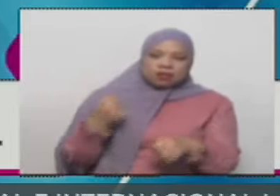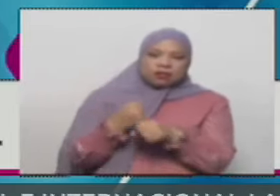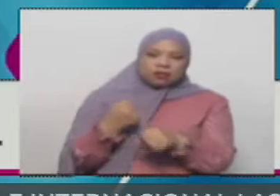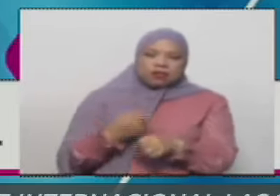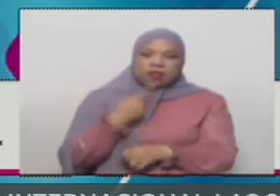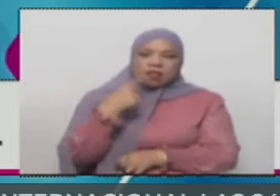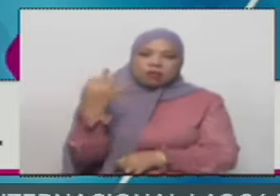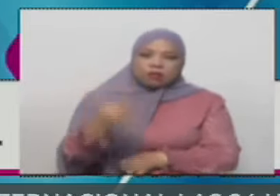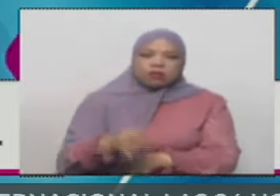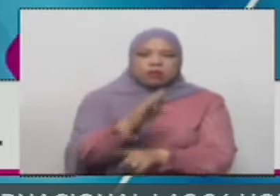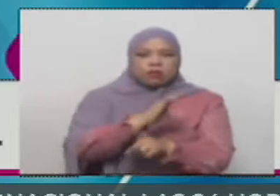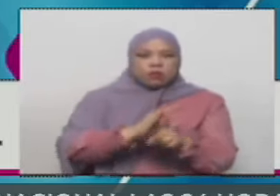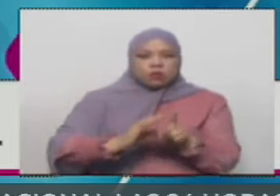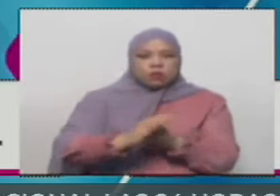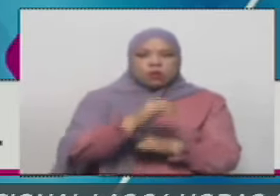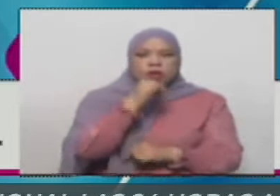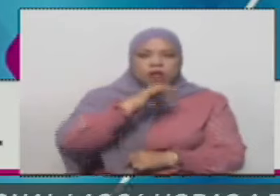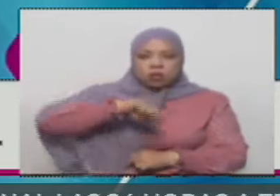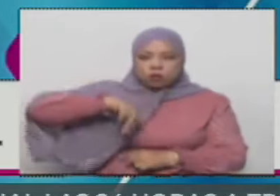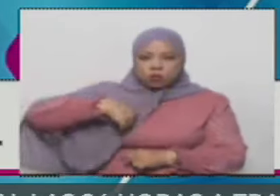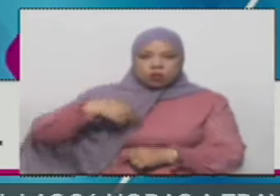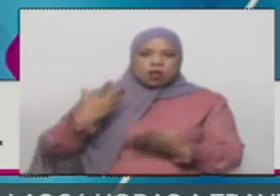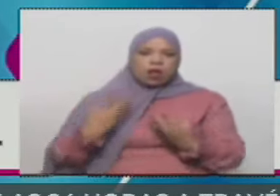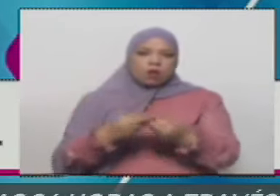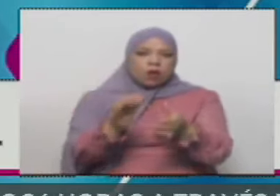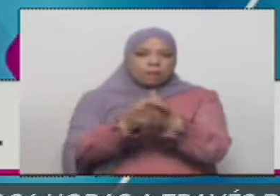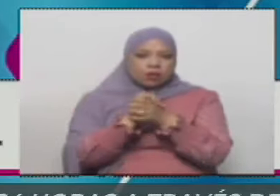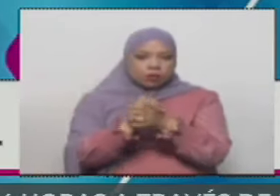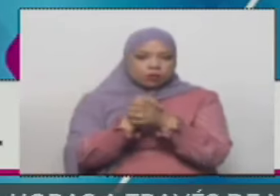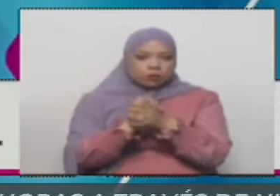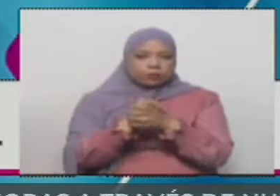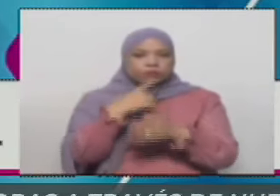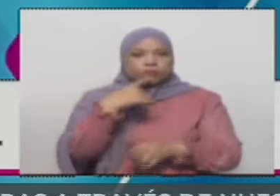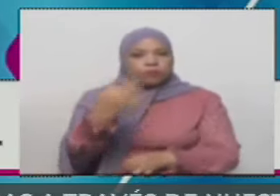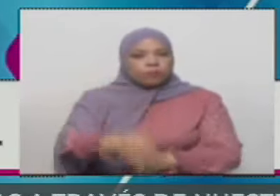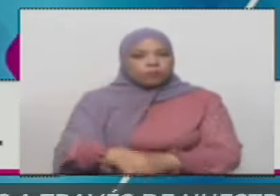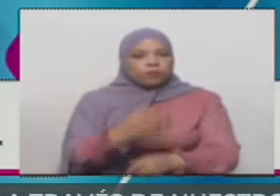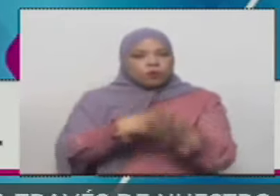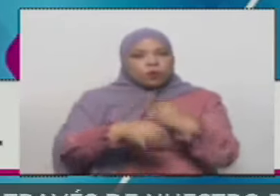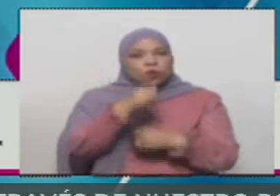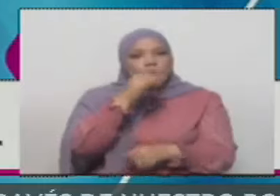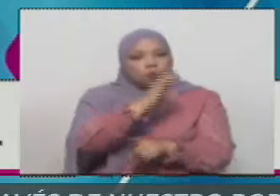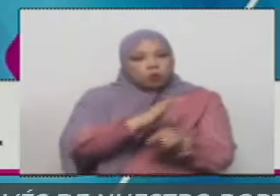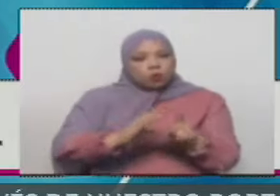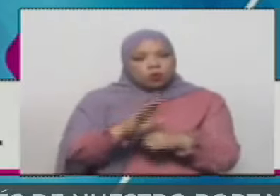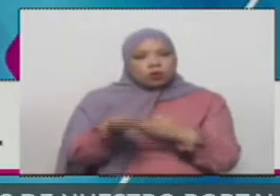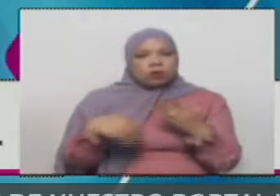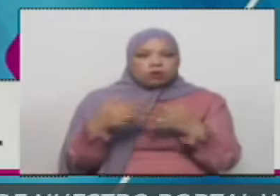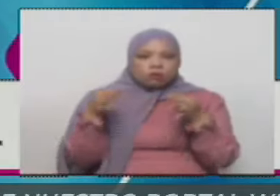verdadera batalla cultural, compañero, una verdadera batalla cultural